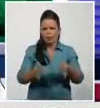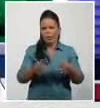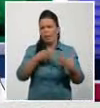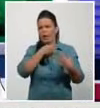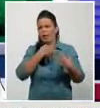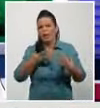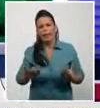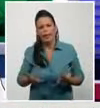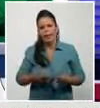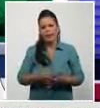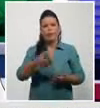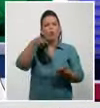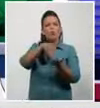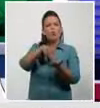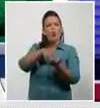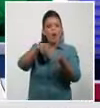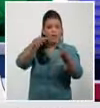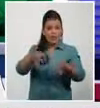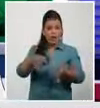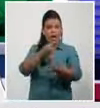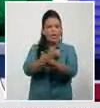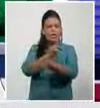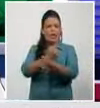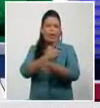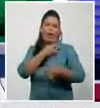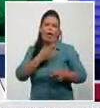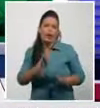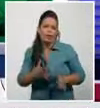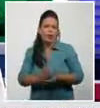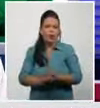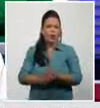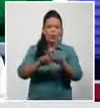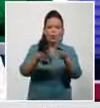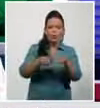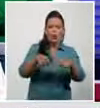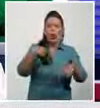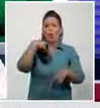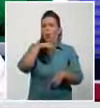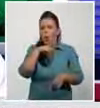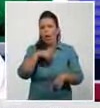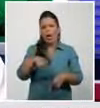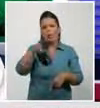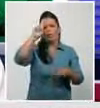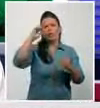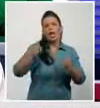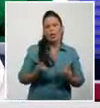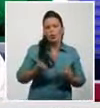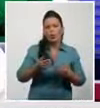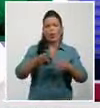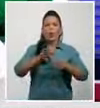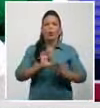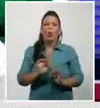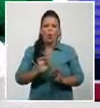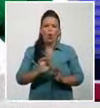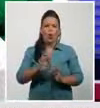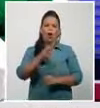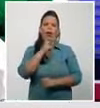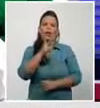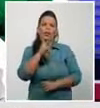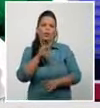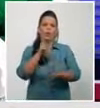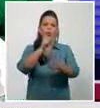mucho riesgo. Se utiliza en zonas rojas, en unidades de salud, cuando uno tiene pacientes que tienen riesgo de tener la